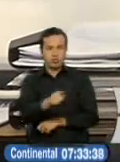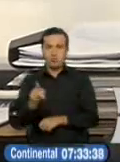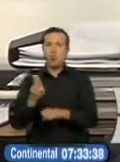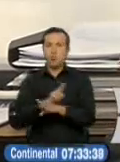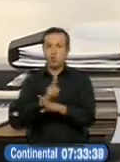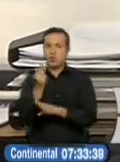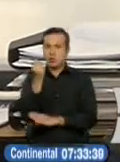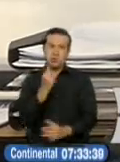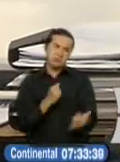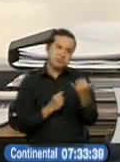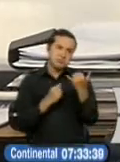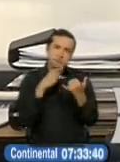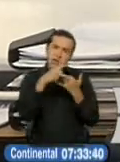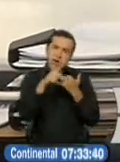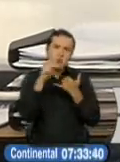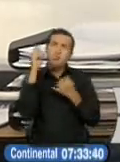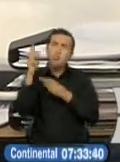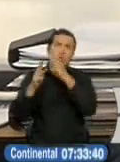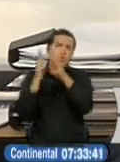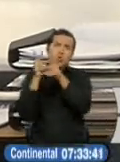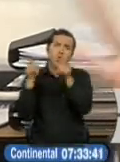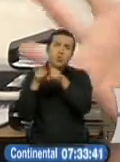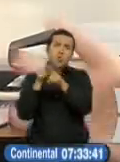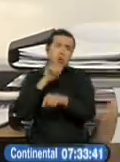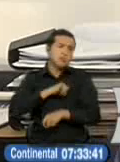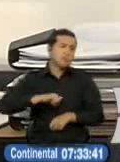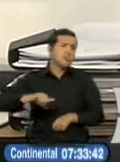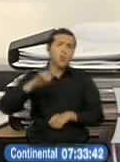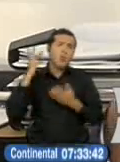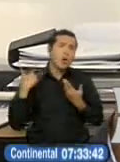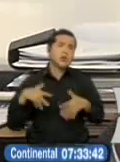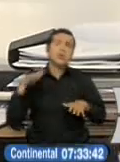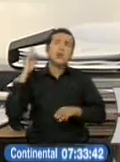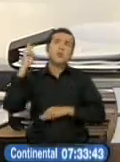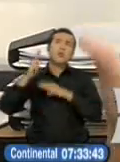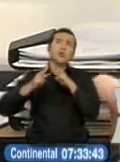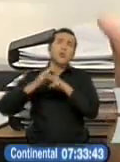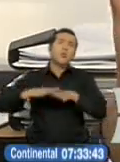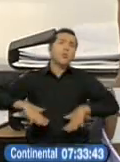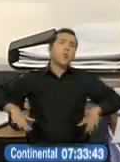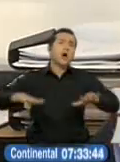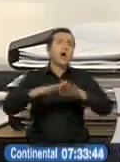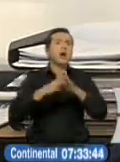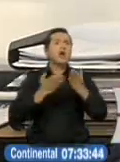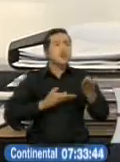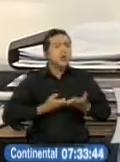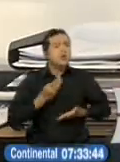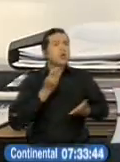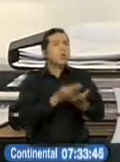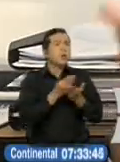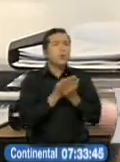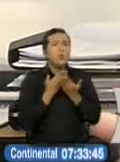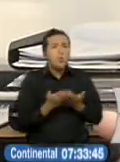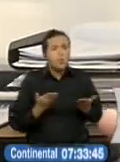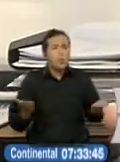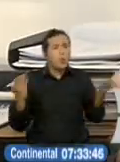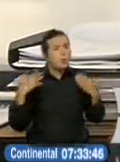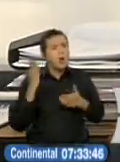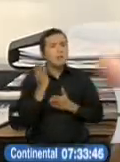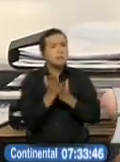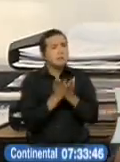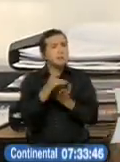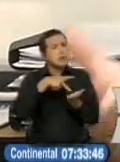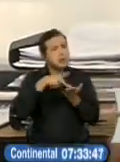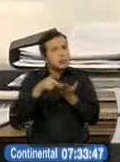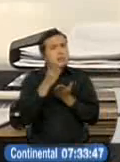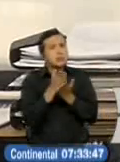una billetera móvil, como en cualquier país del mundo, en cualquier lugar, tienda, comercio, para pagar servicios